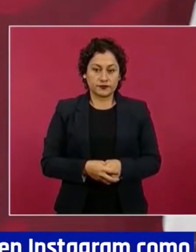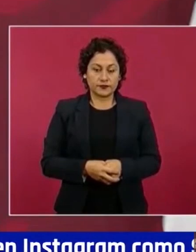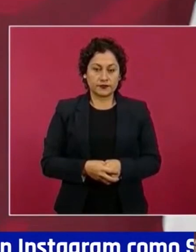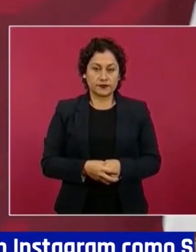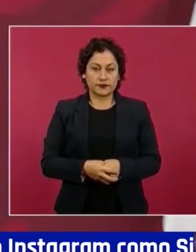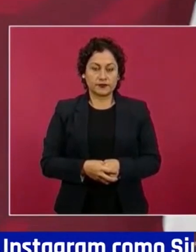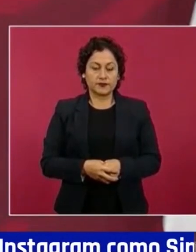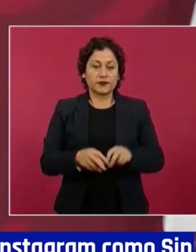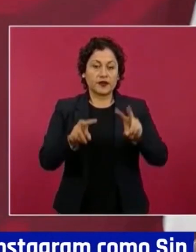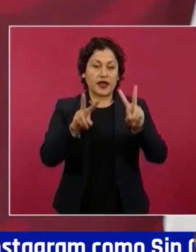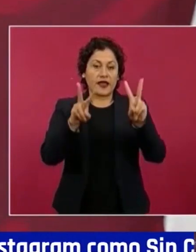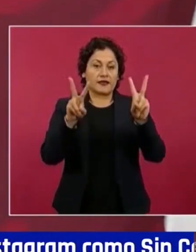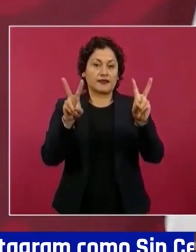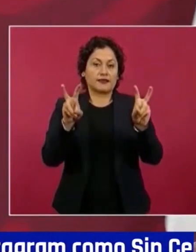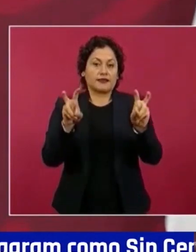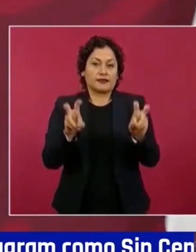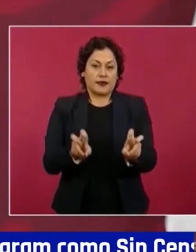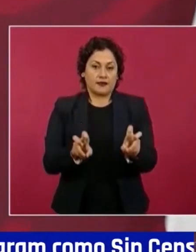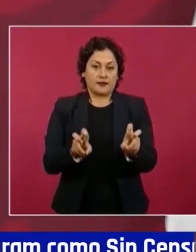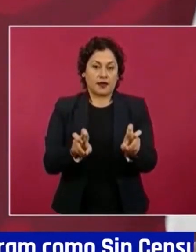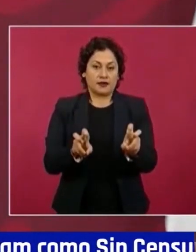el presidente de Ucrania,